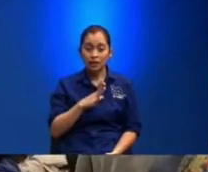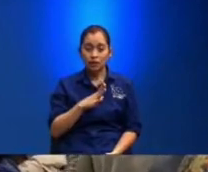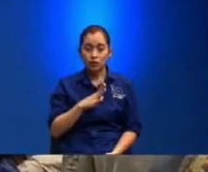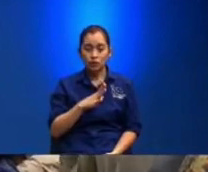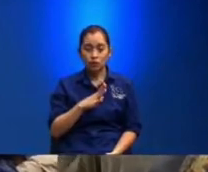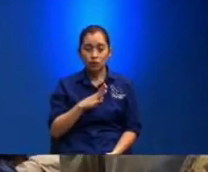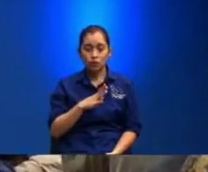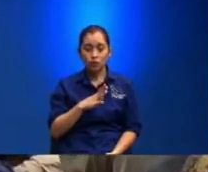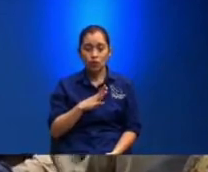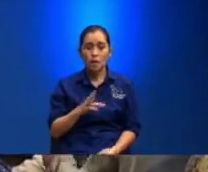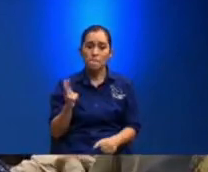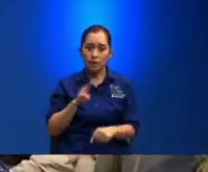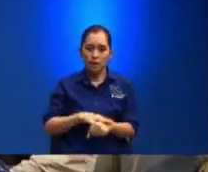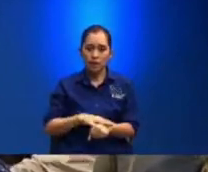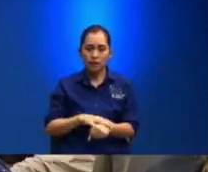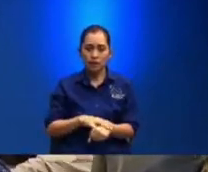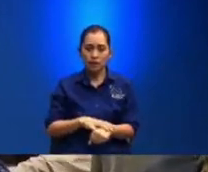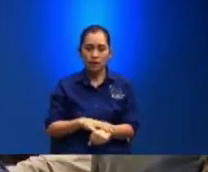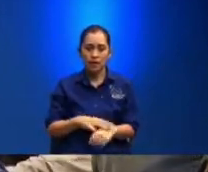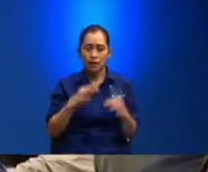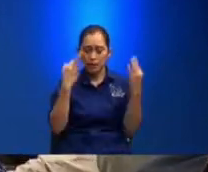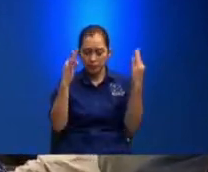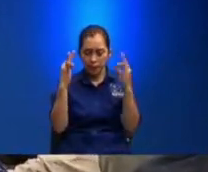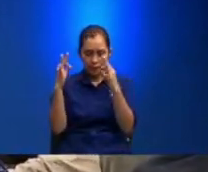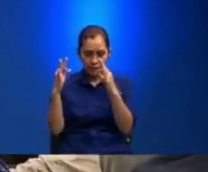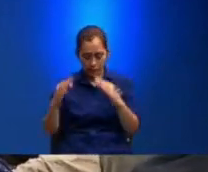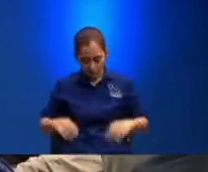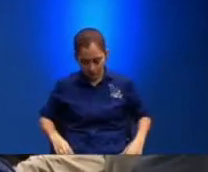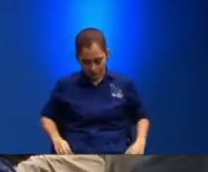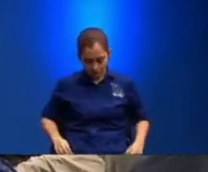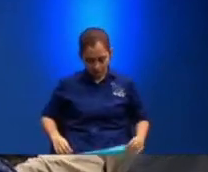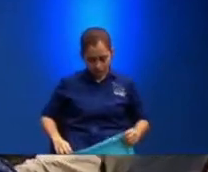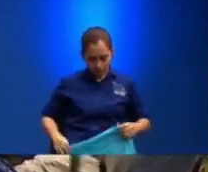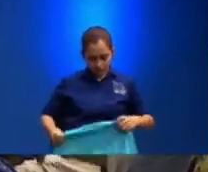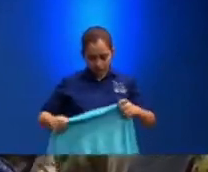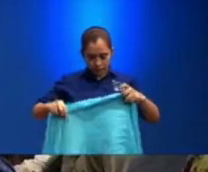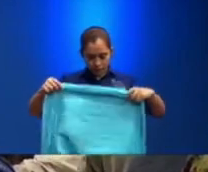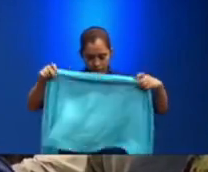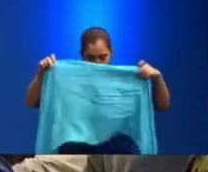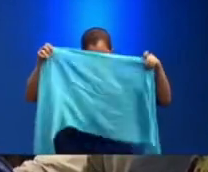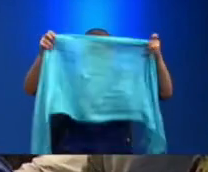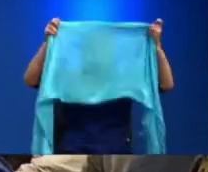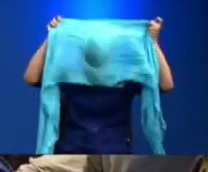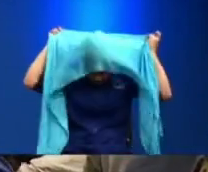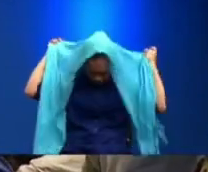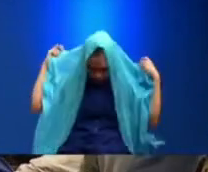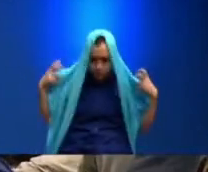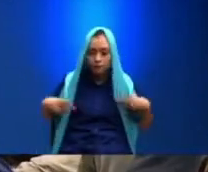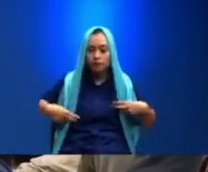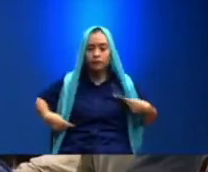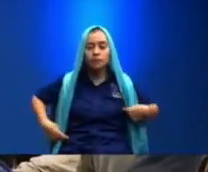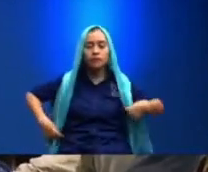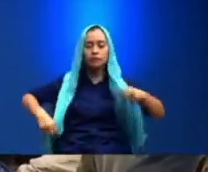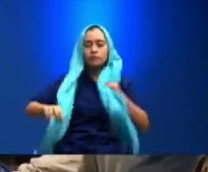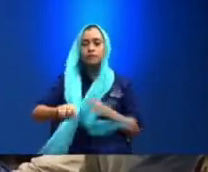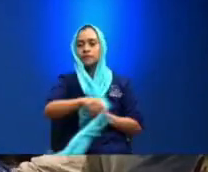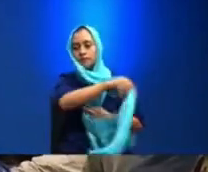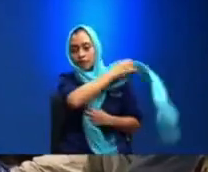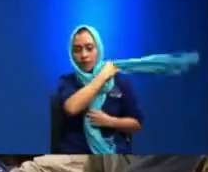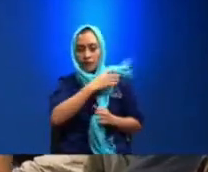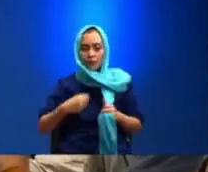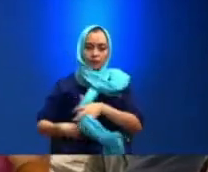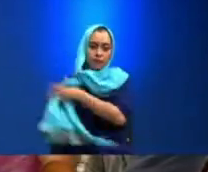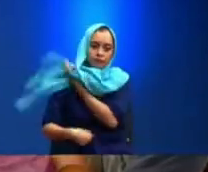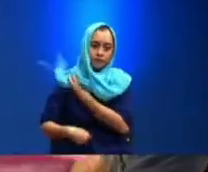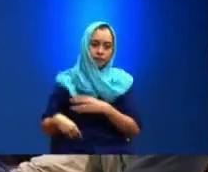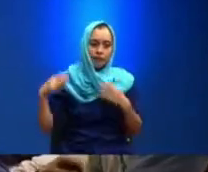y en su misericordia nos abra desde al padre de nombre jesús muchísimas gracias señor gracias